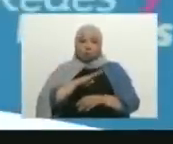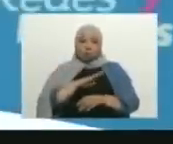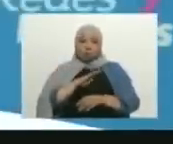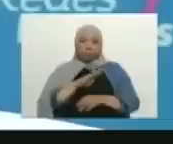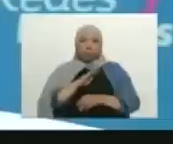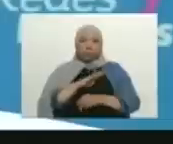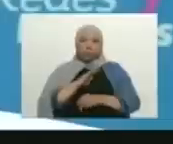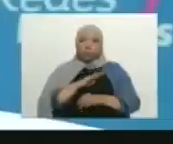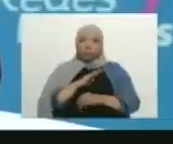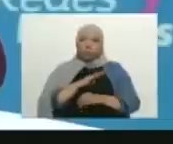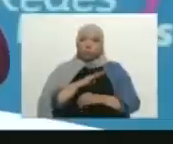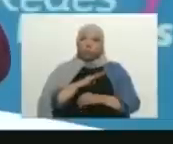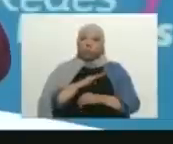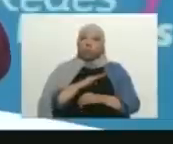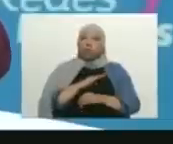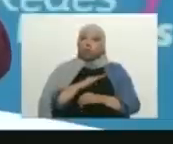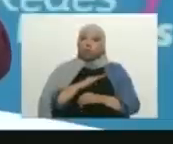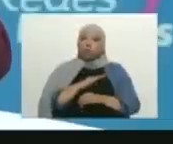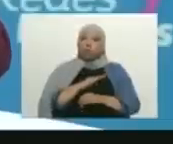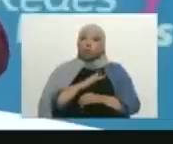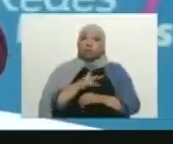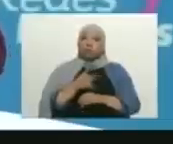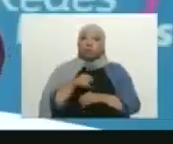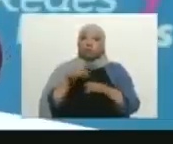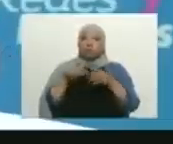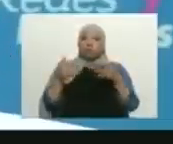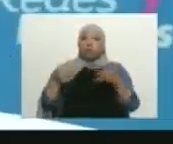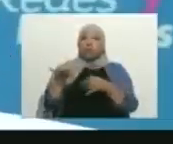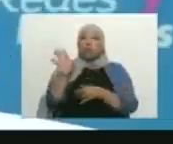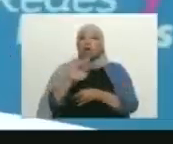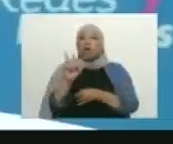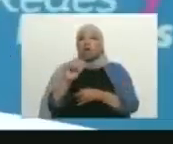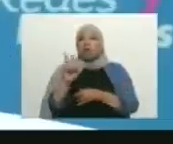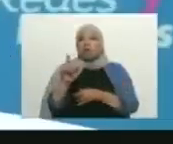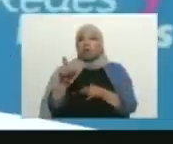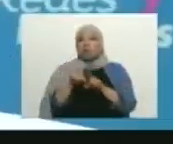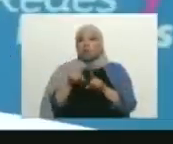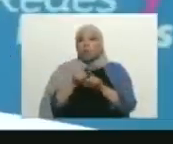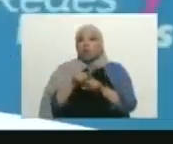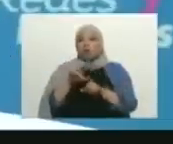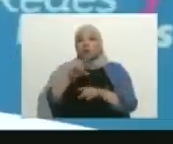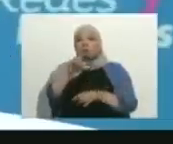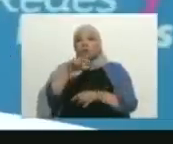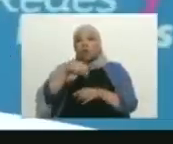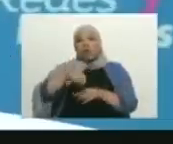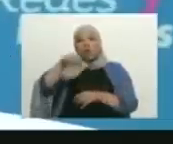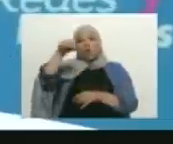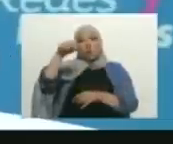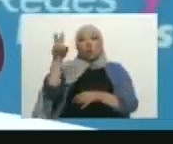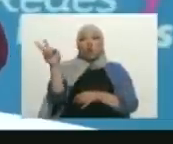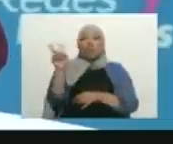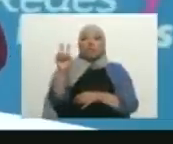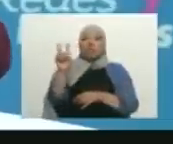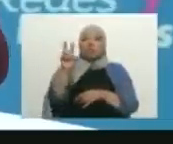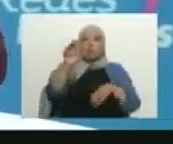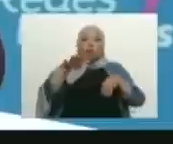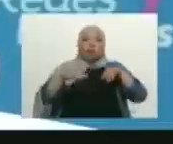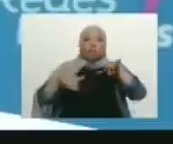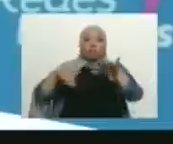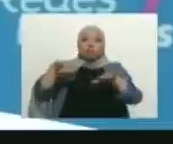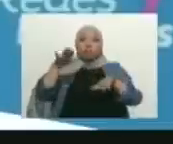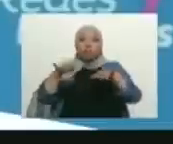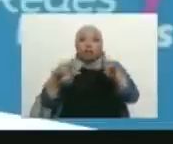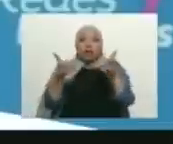de lo que pudiera llamarse la franja caribeña de gas. Todo el norte costero venezolano está lleno de